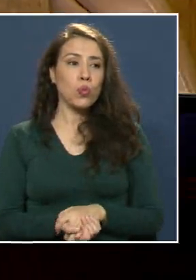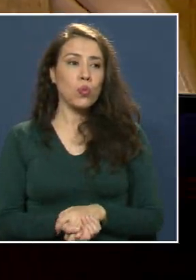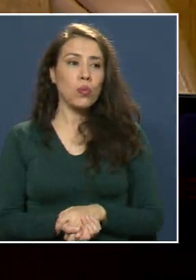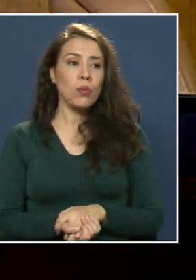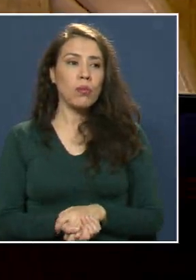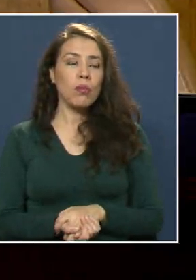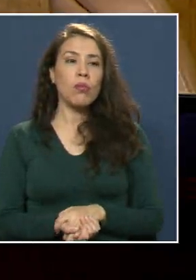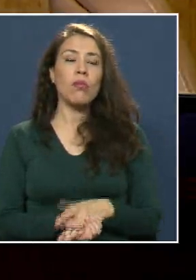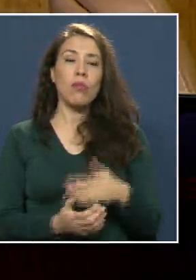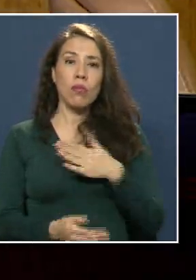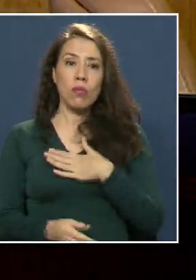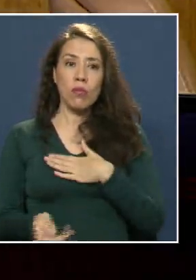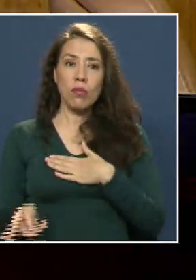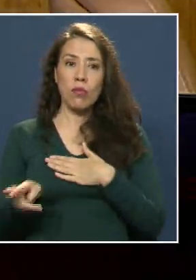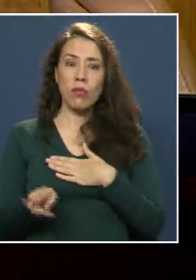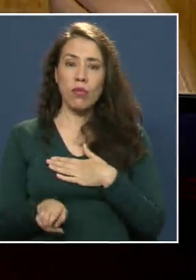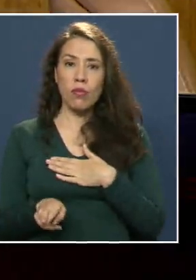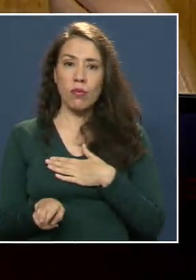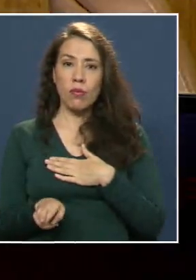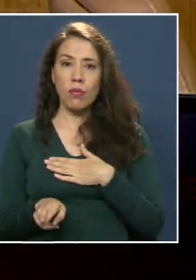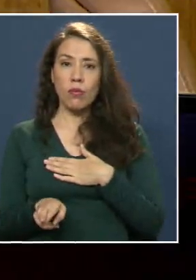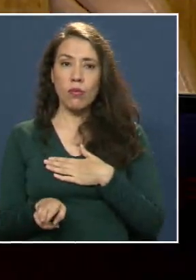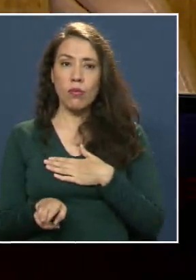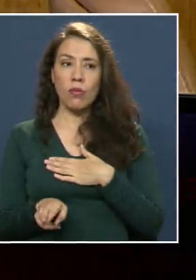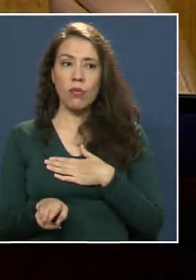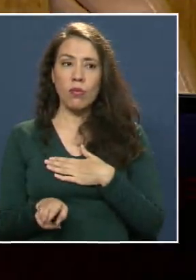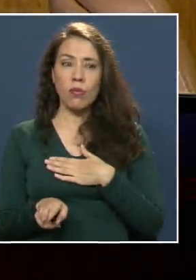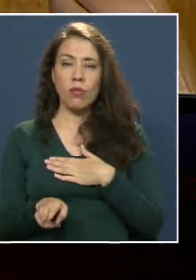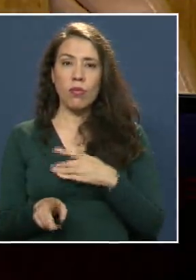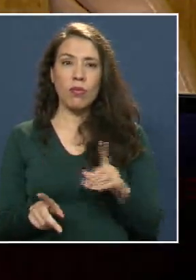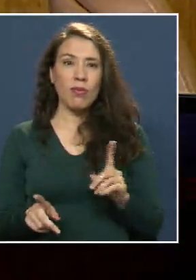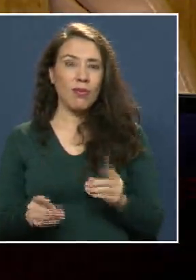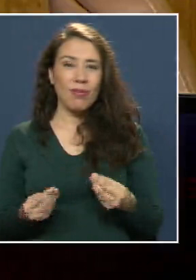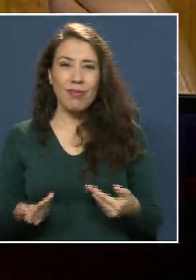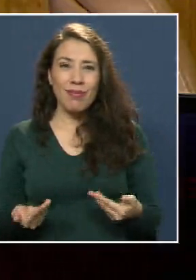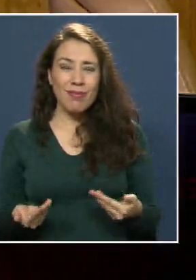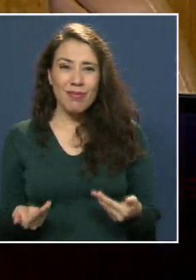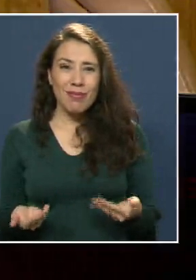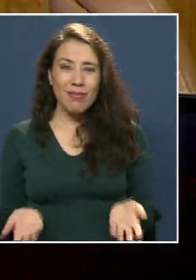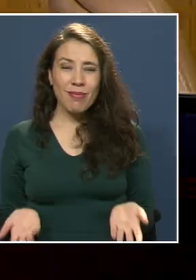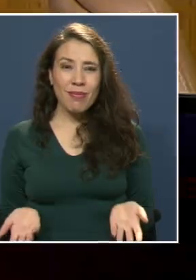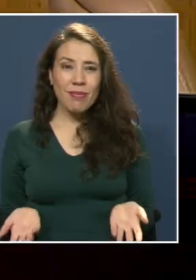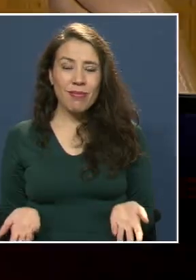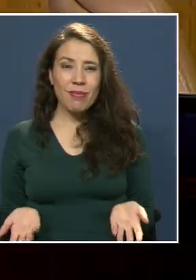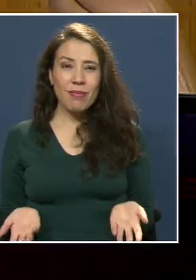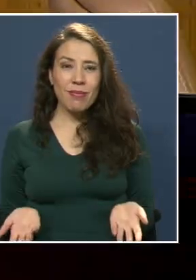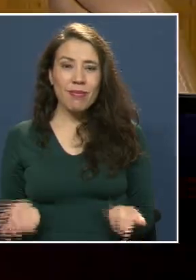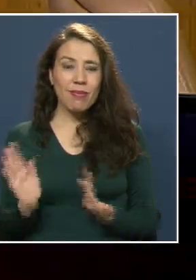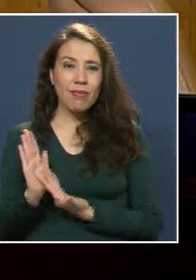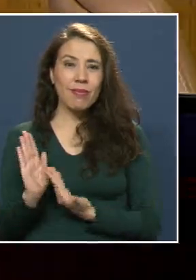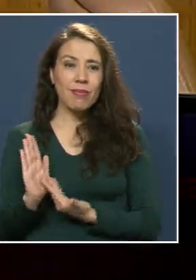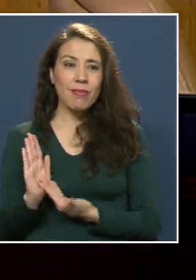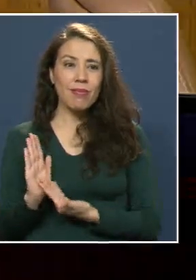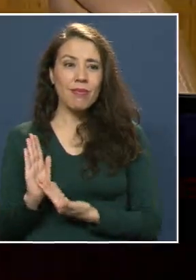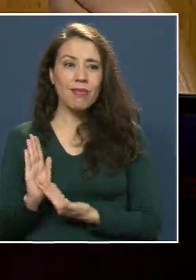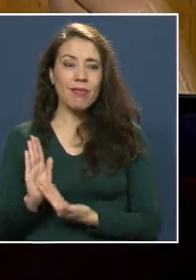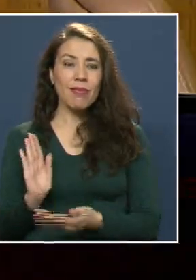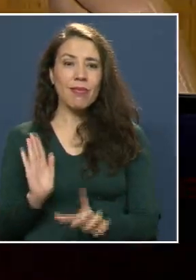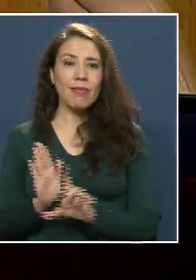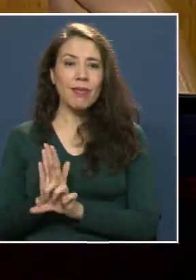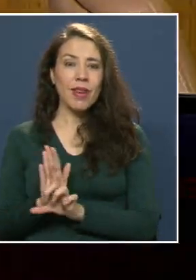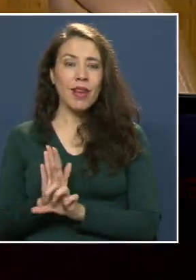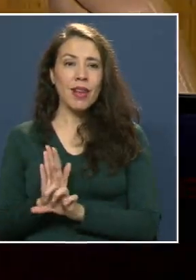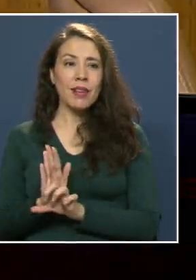Quiero reforzar la inutilidad relativa de esta ley si no